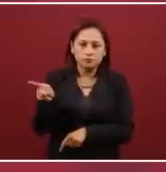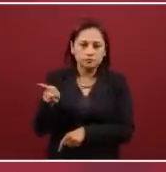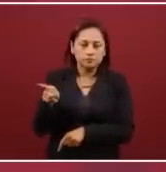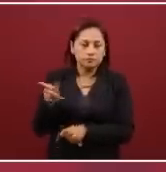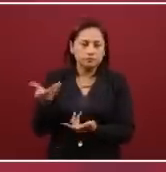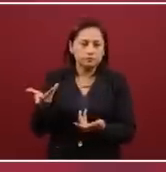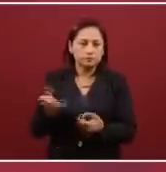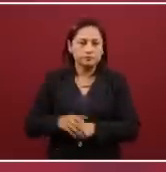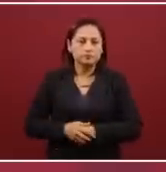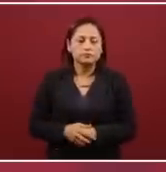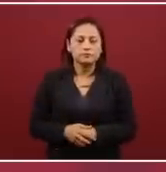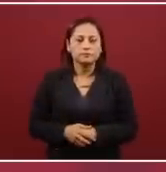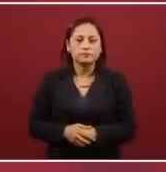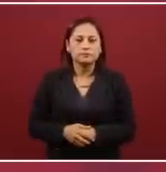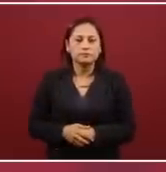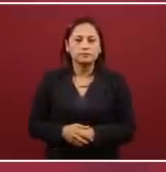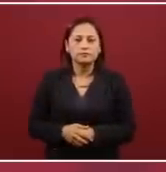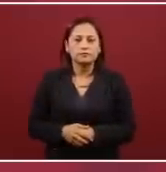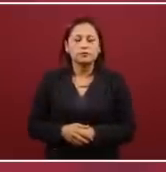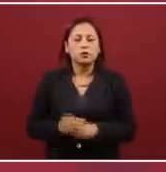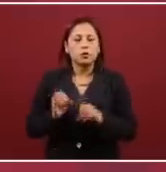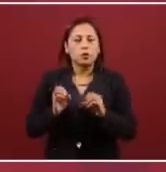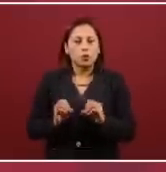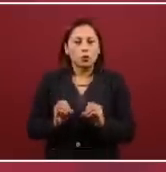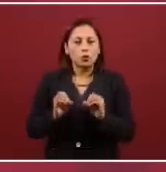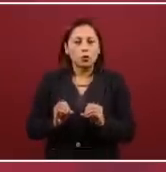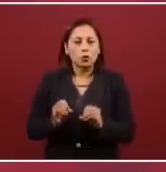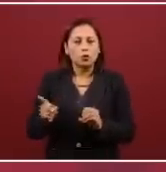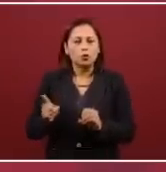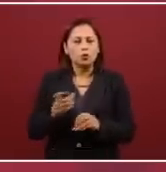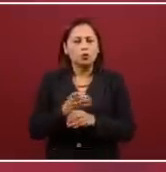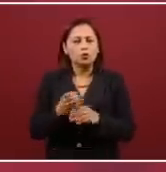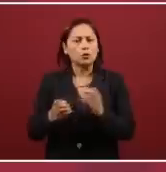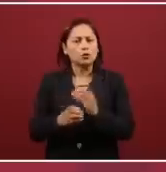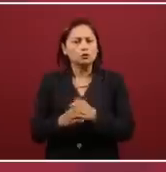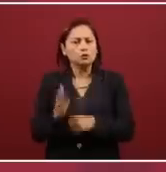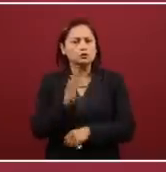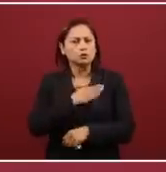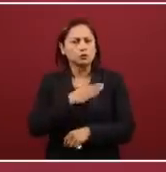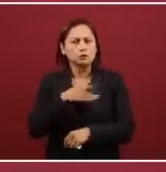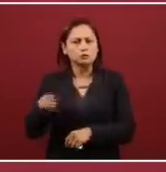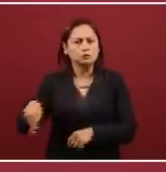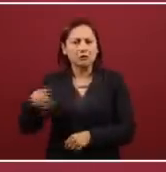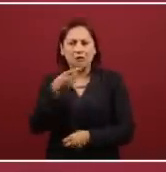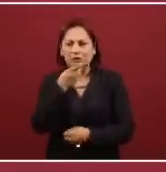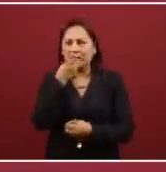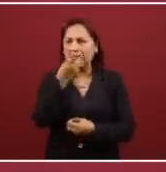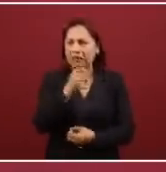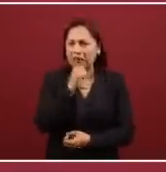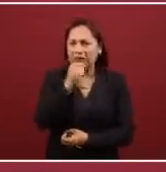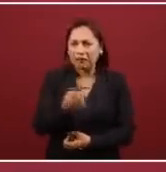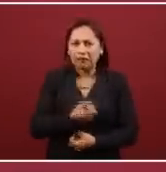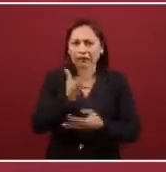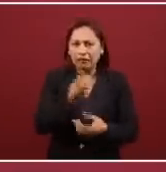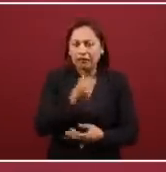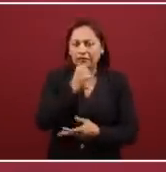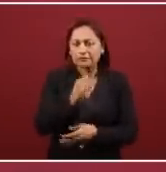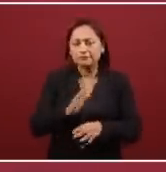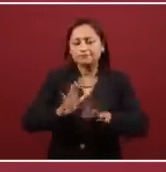nuestro gobierno o de las cosas buenas que hace el gobierno. Pero bueno, así es esto.